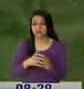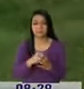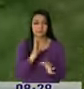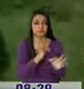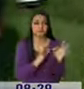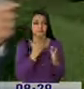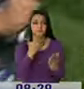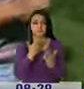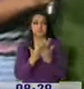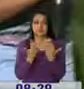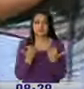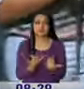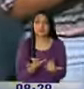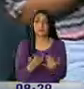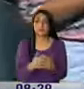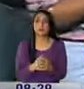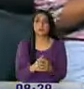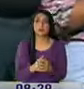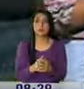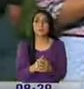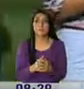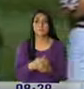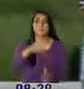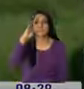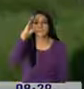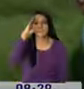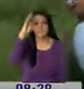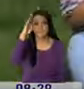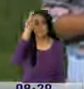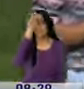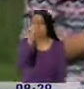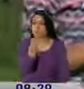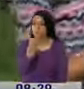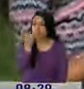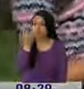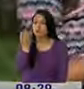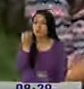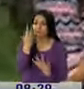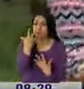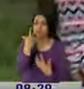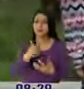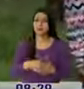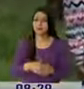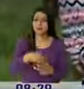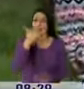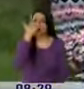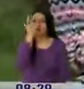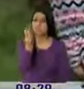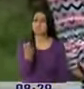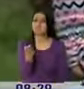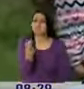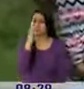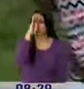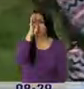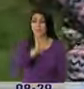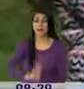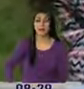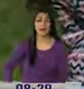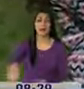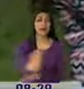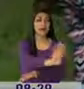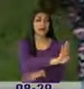Y precisamente nosotros tenemos aquí la presencia de la policía. Buenos días, teniente. Coméntenos, ¿por qué tan poco personal para un barrio tan